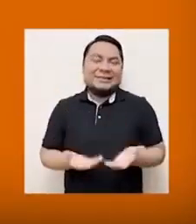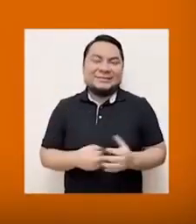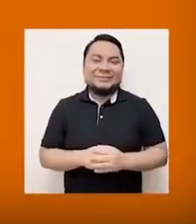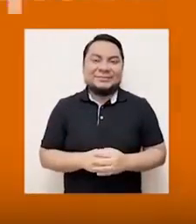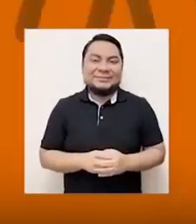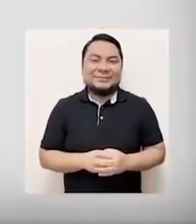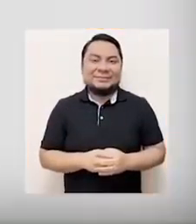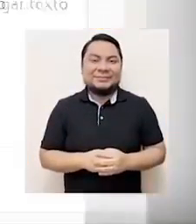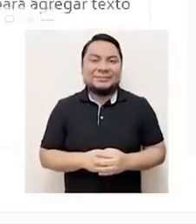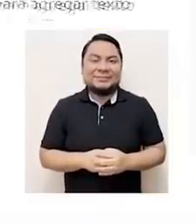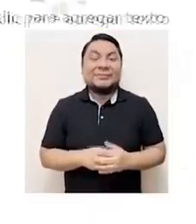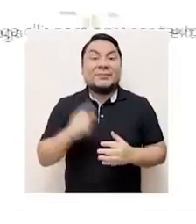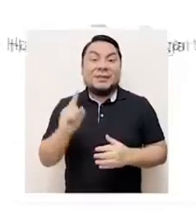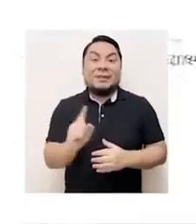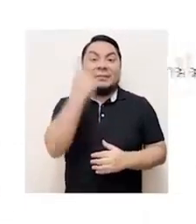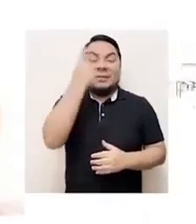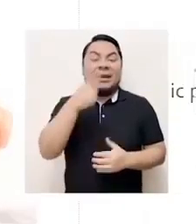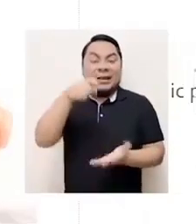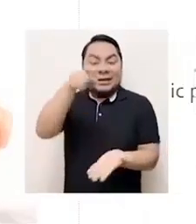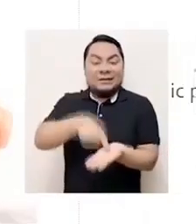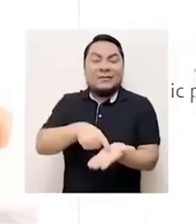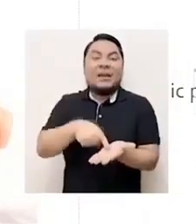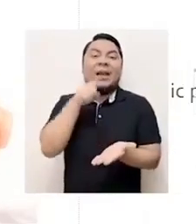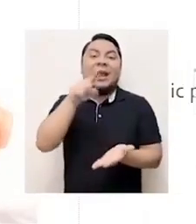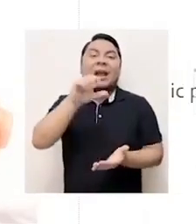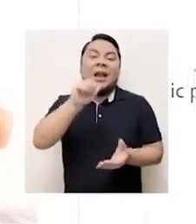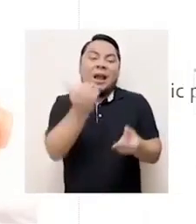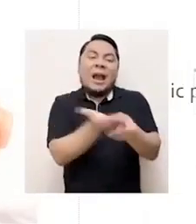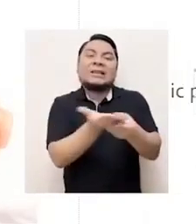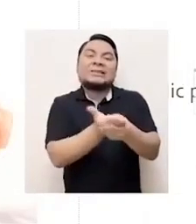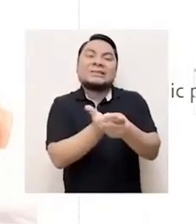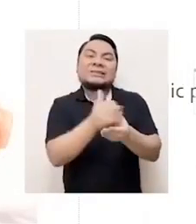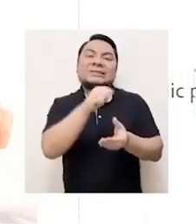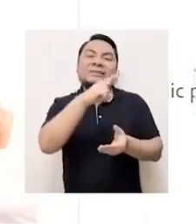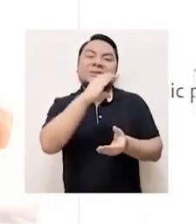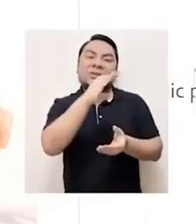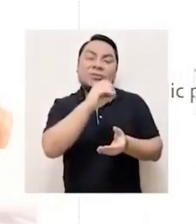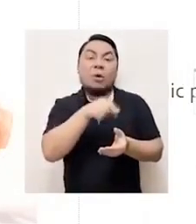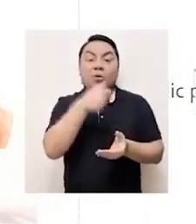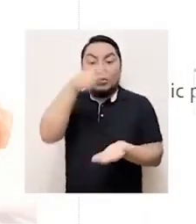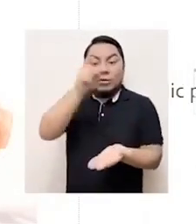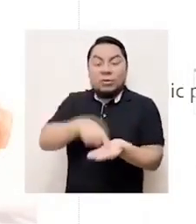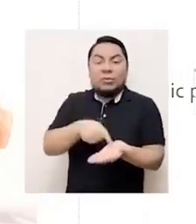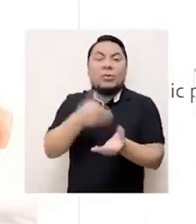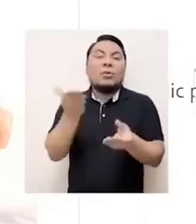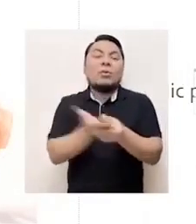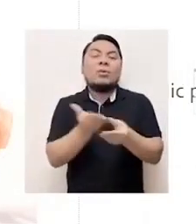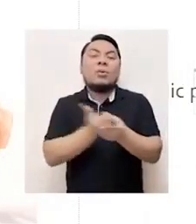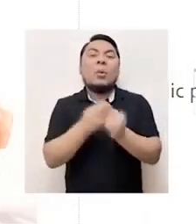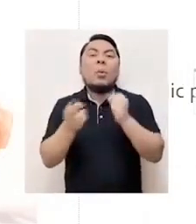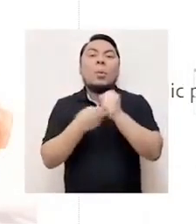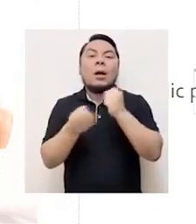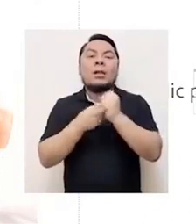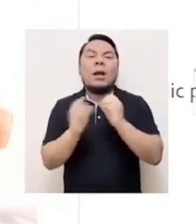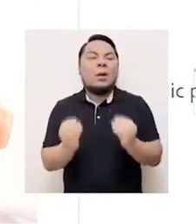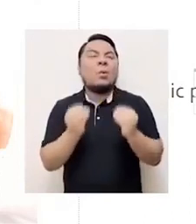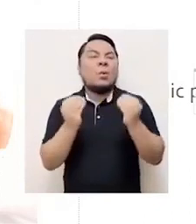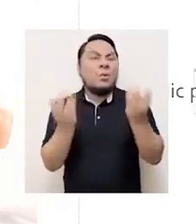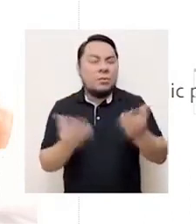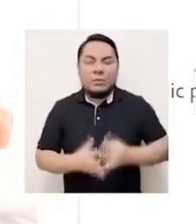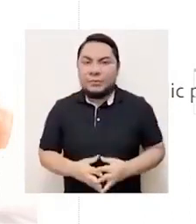diapositivas primero haga clic en el botón archivo y luego haga otro clic en el botón guardar